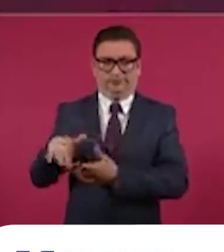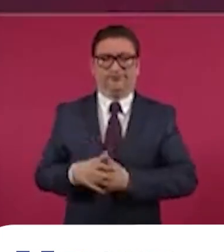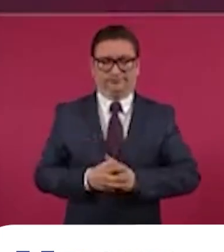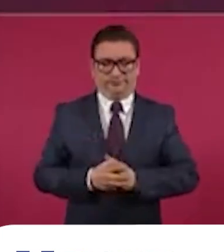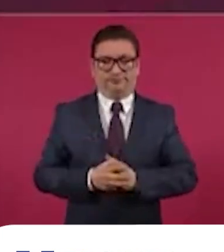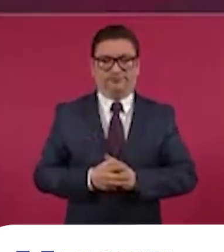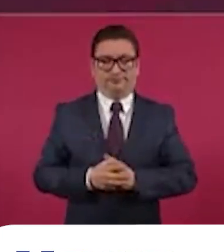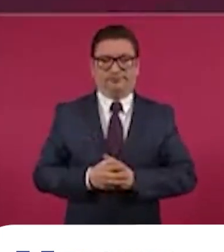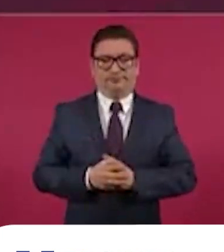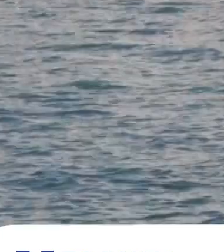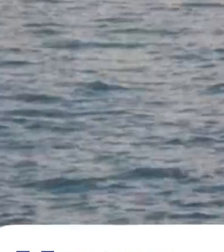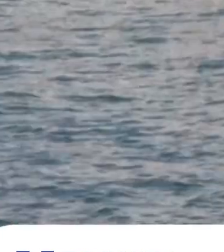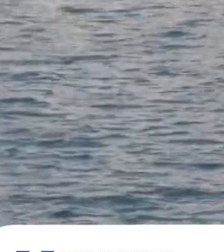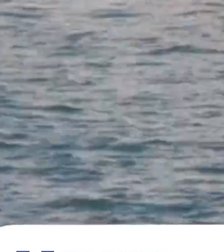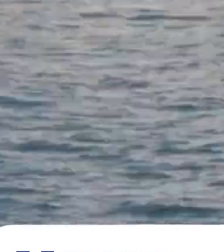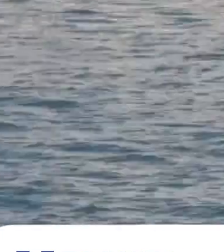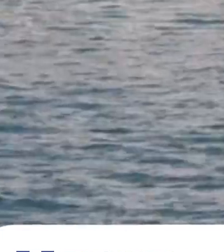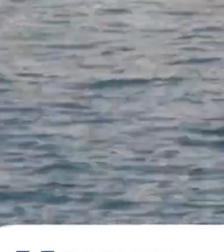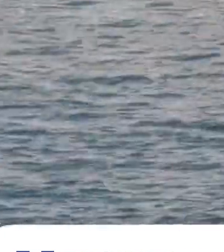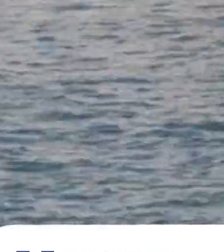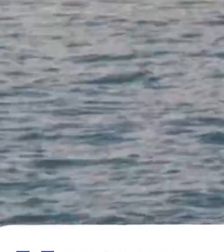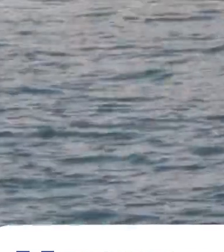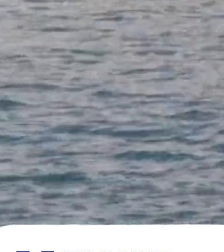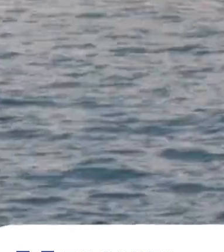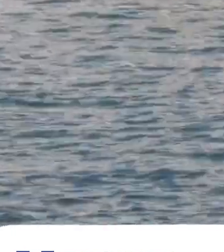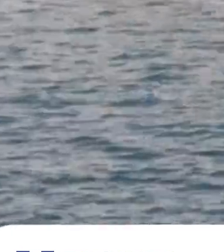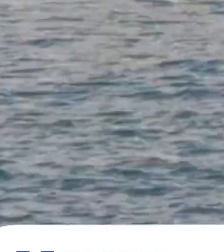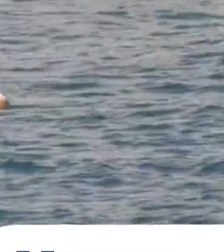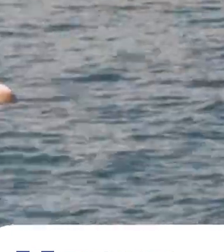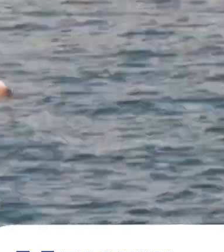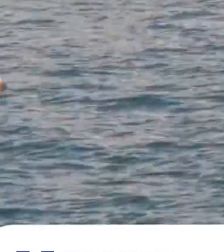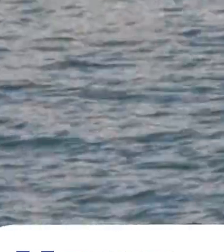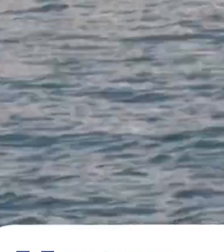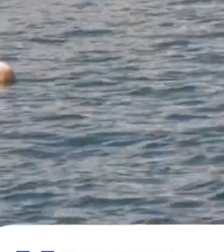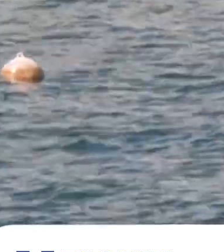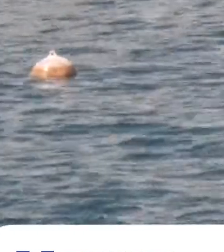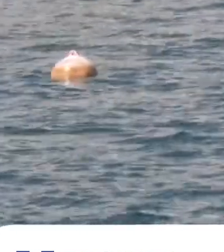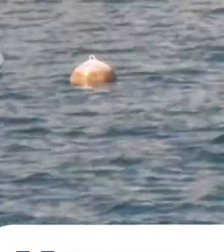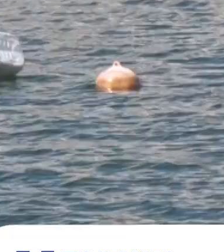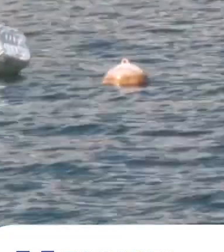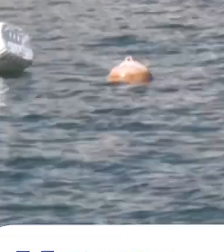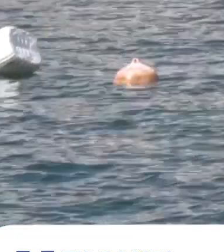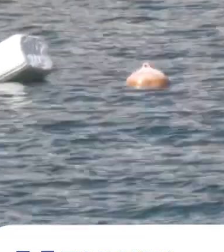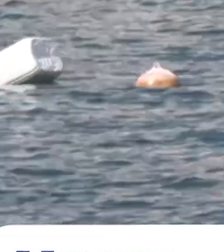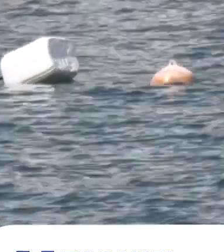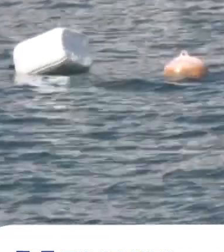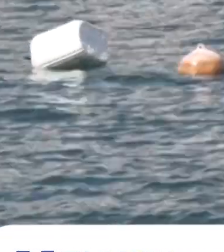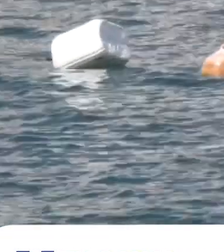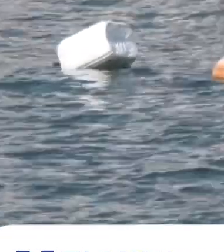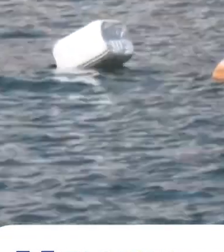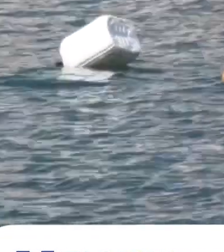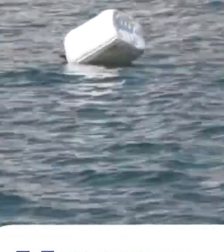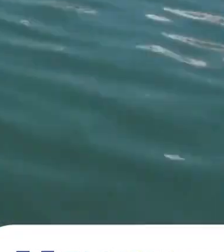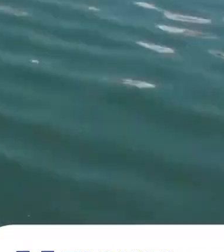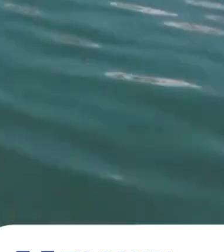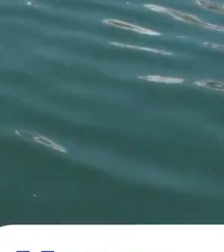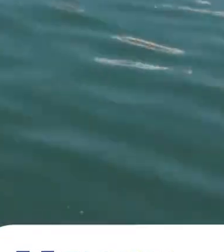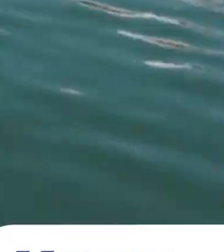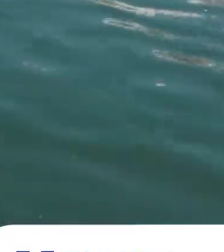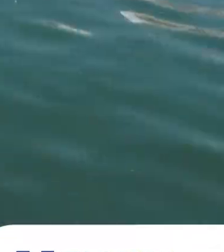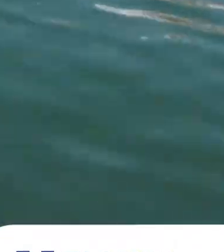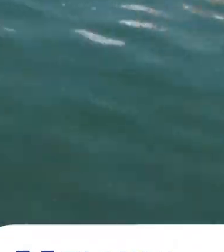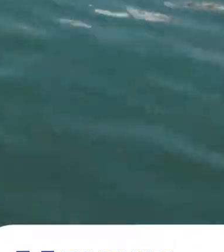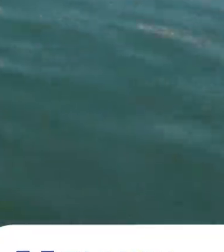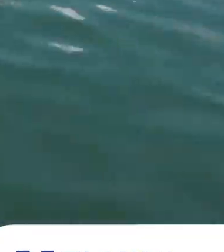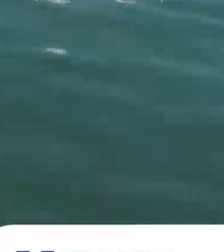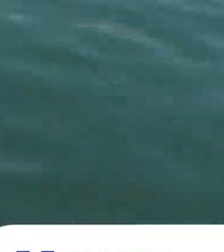que se están atendiendo. Respecto a las desapariciones, López Obrador mencionó que los trabajos de localización se concentran